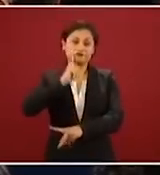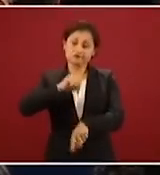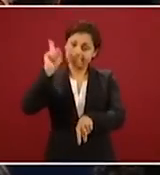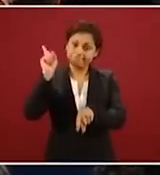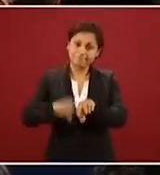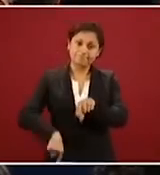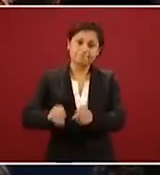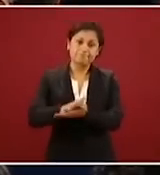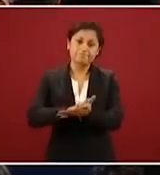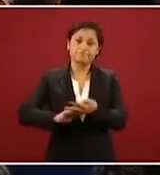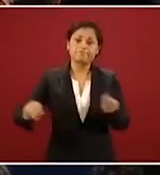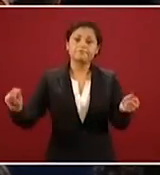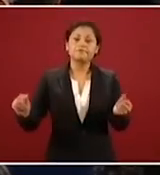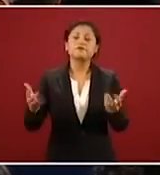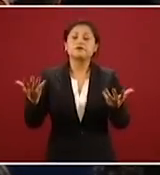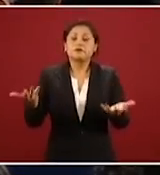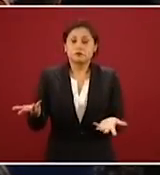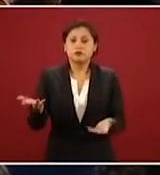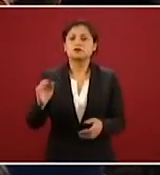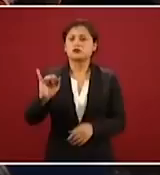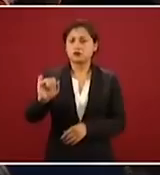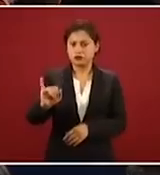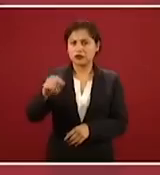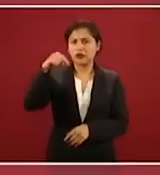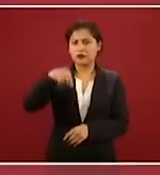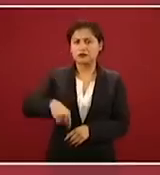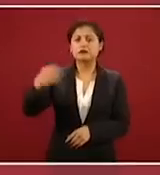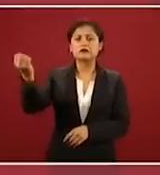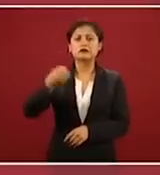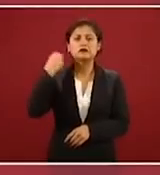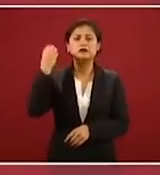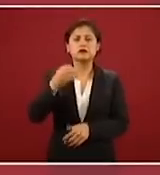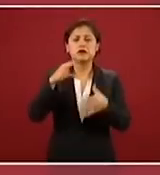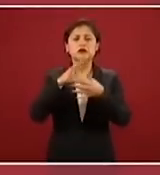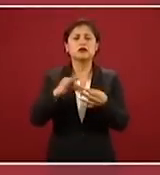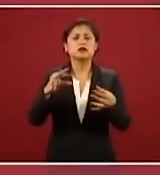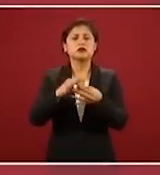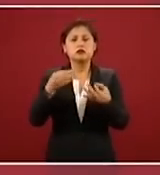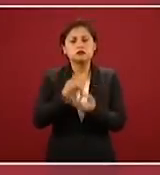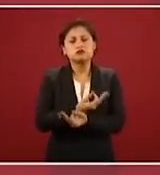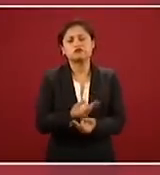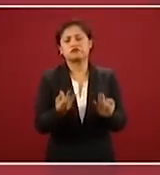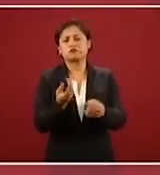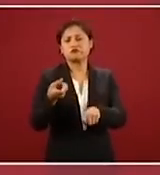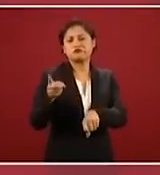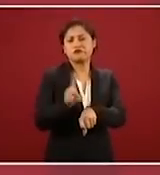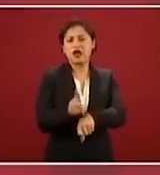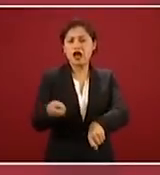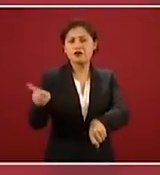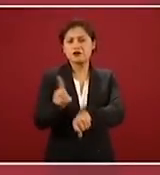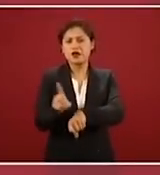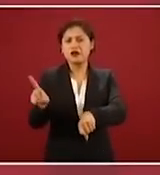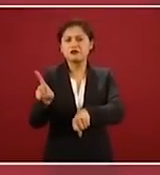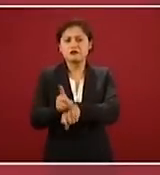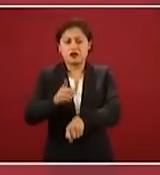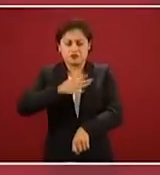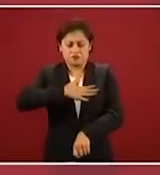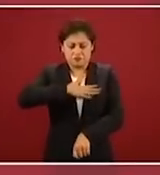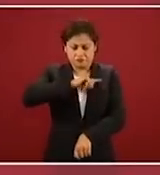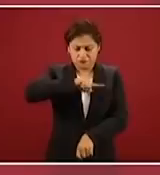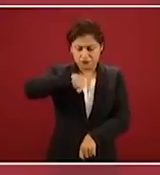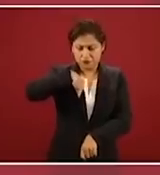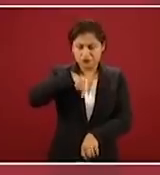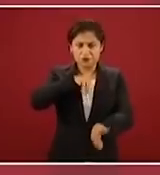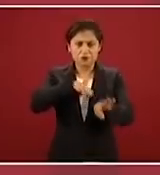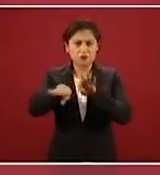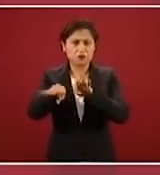Y vamos a informar de lo que se está haciendo. Todos los días trabajamos para eso, todos los días.